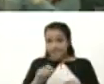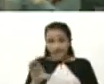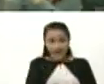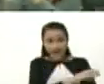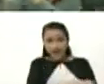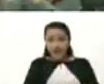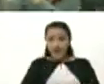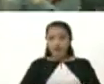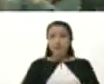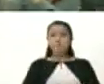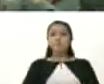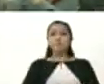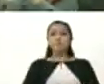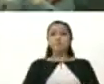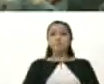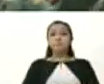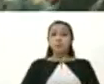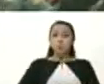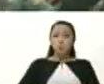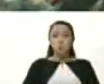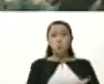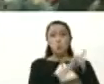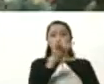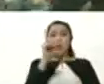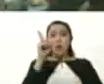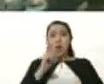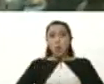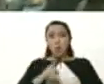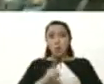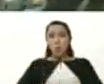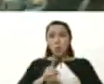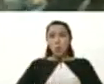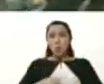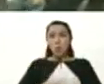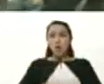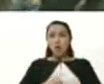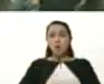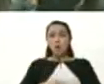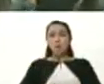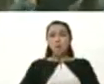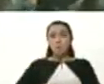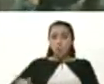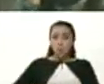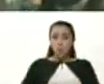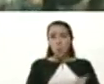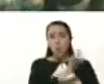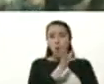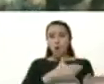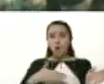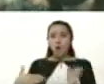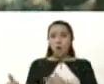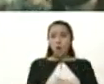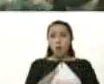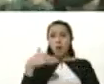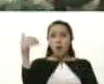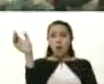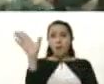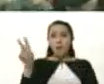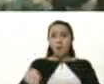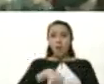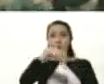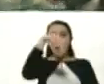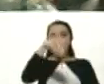y que vuele con el tiempo, y que vuele con el viento, la bandera